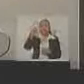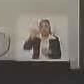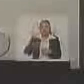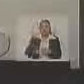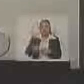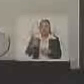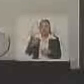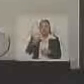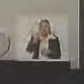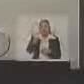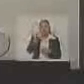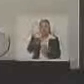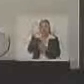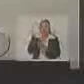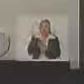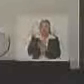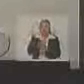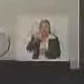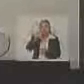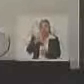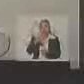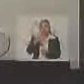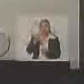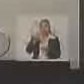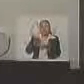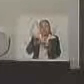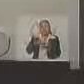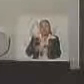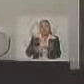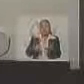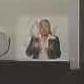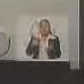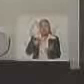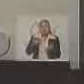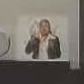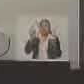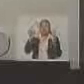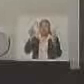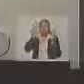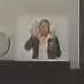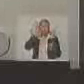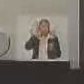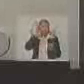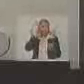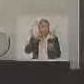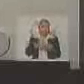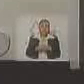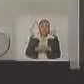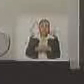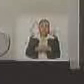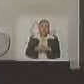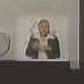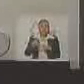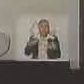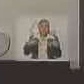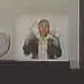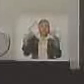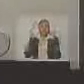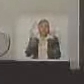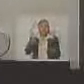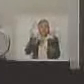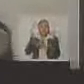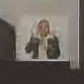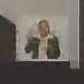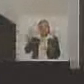hoy te invito a que repitas tu voto, que votes por Germán de la Garza, experiencia que da confianza.